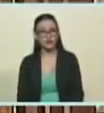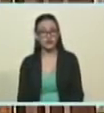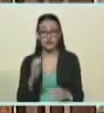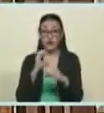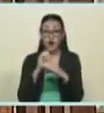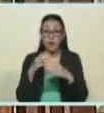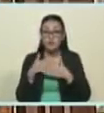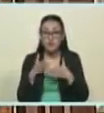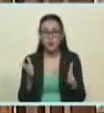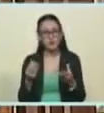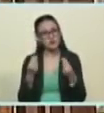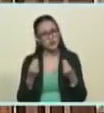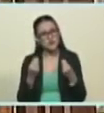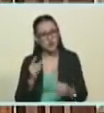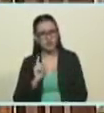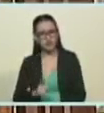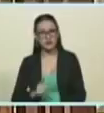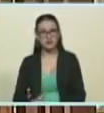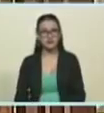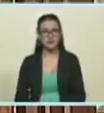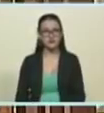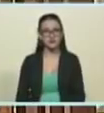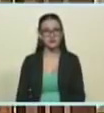Transporte público de calidad, ¿vale?